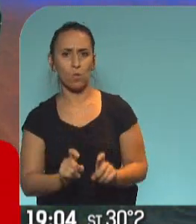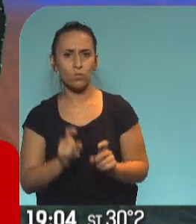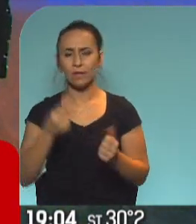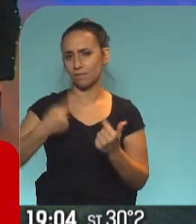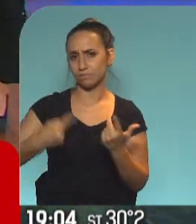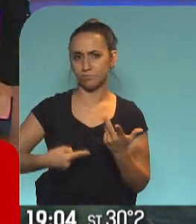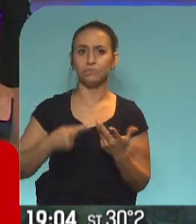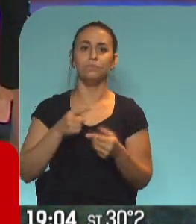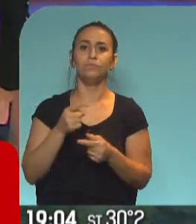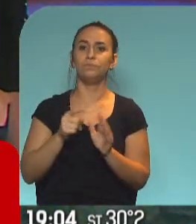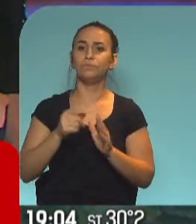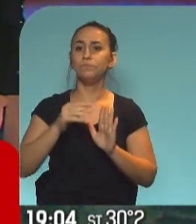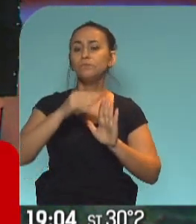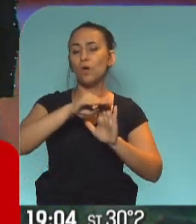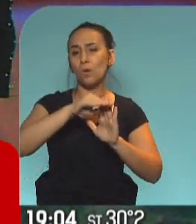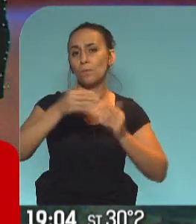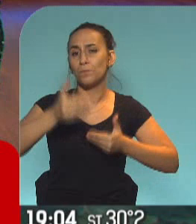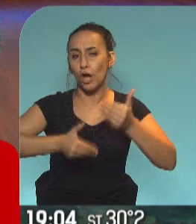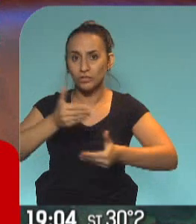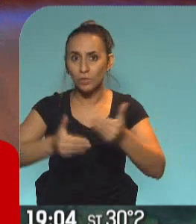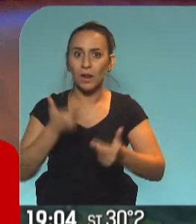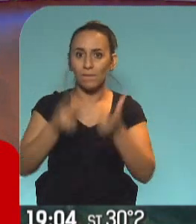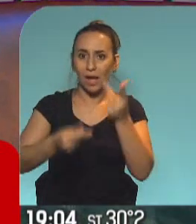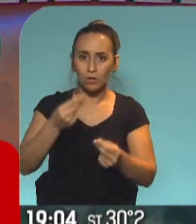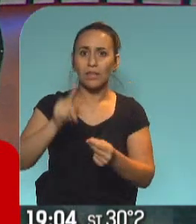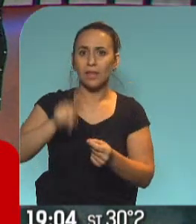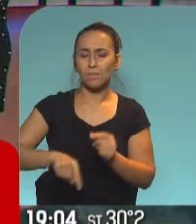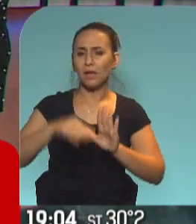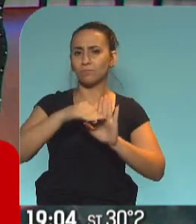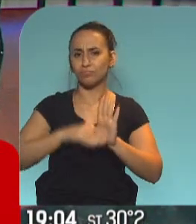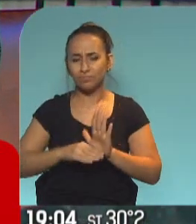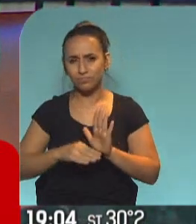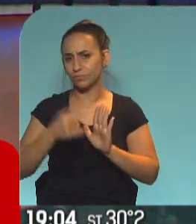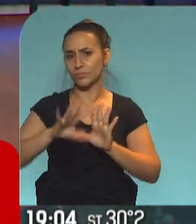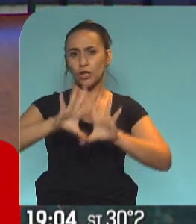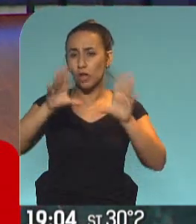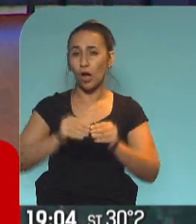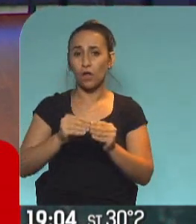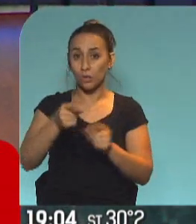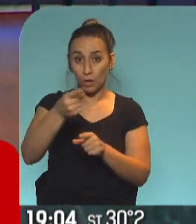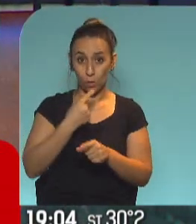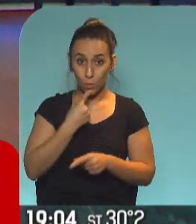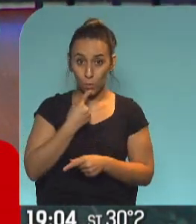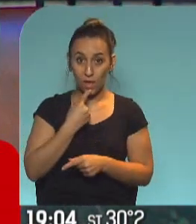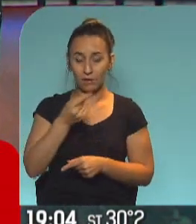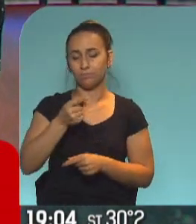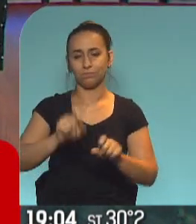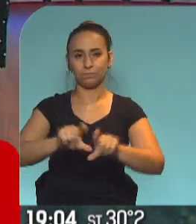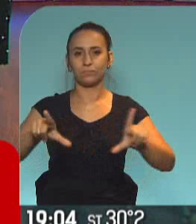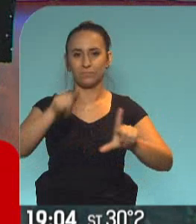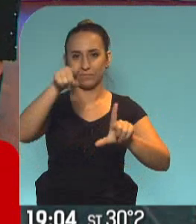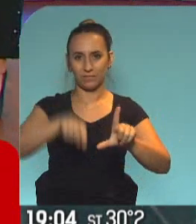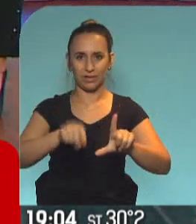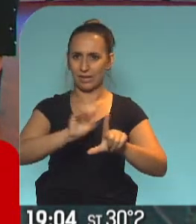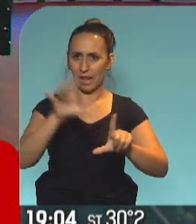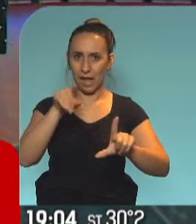de autorización de las diferentes vacunas? Aspectos regulatorios, también todas aquellas dudas que puedan surgir con respecto a la vacunación. Y aquí